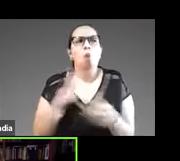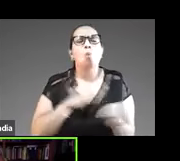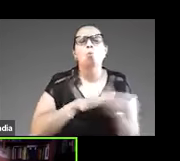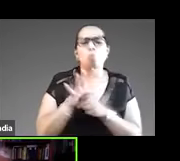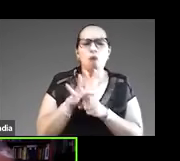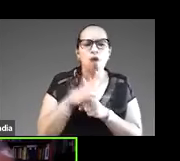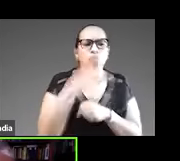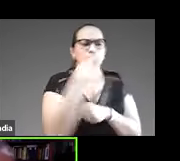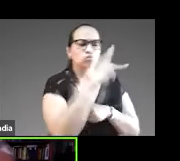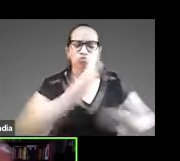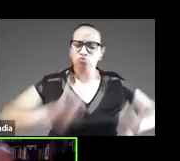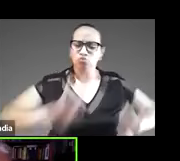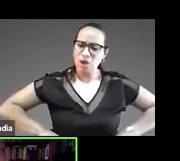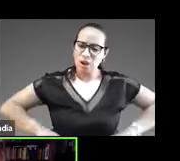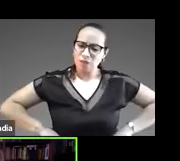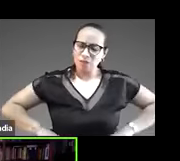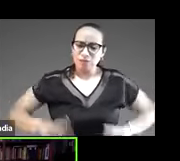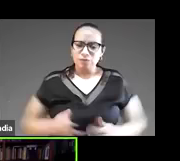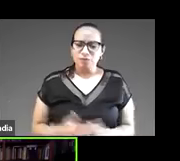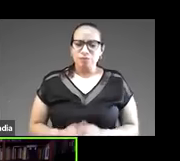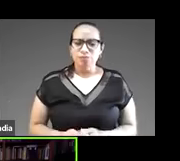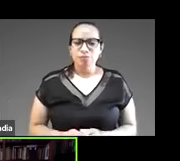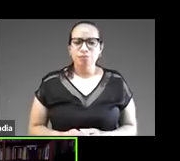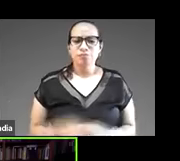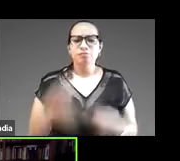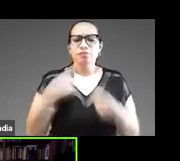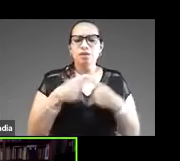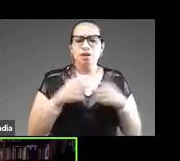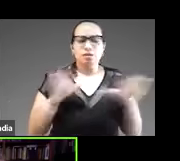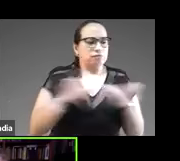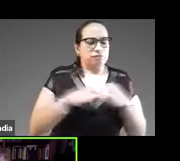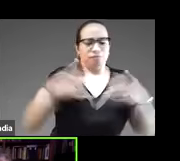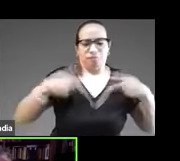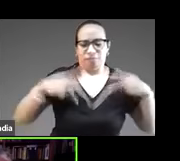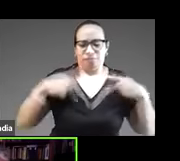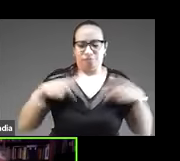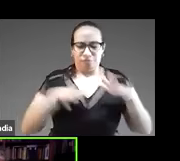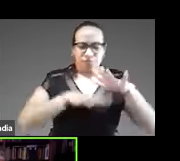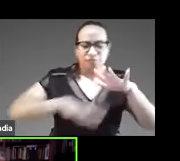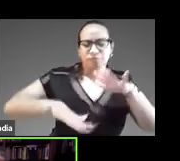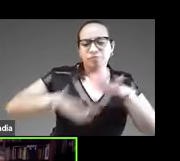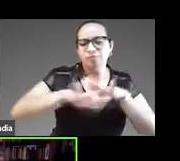las características de la comunidad, ¿no?